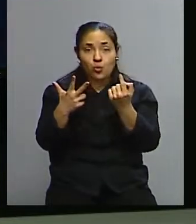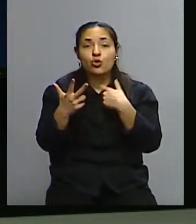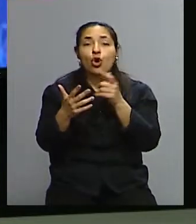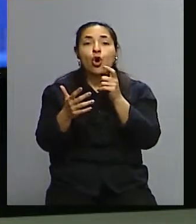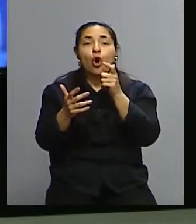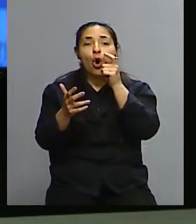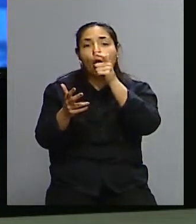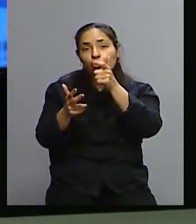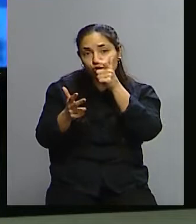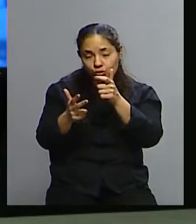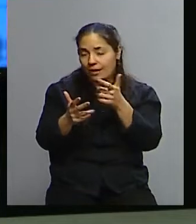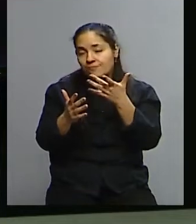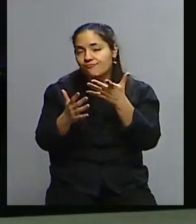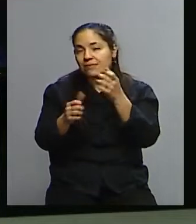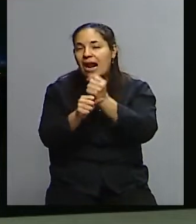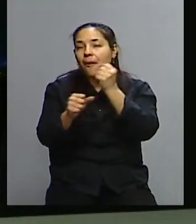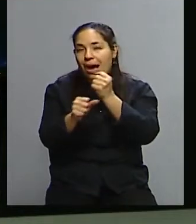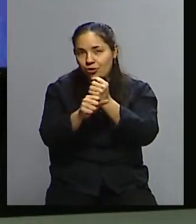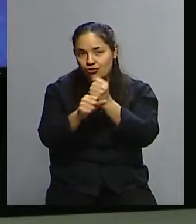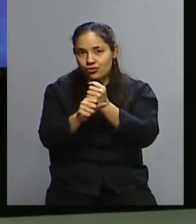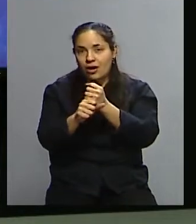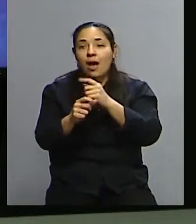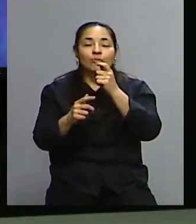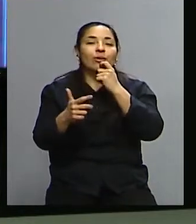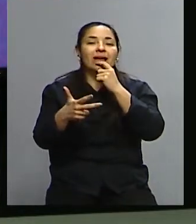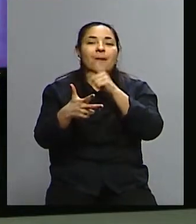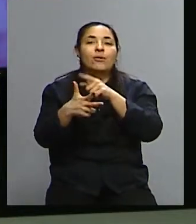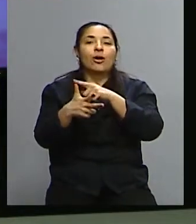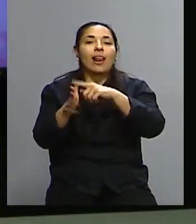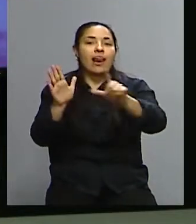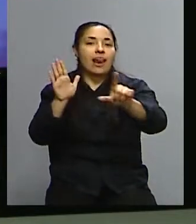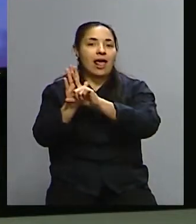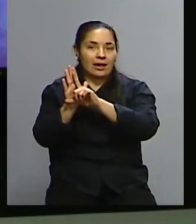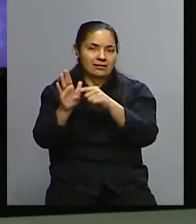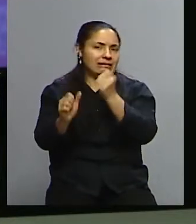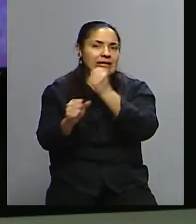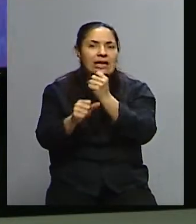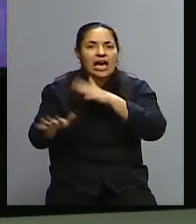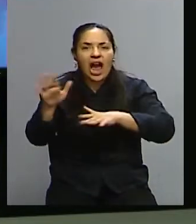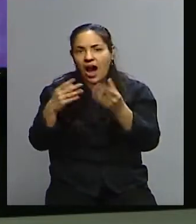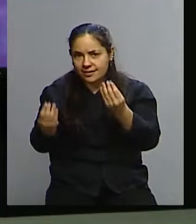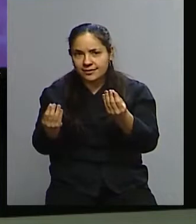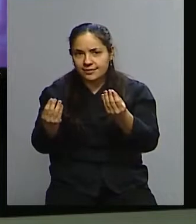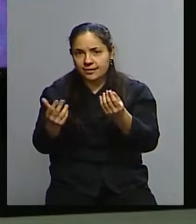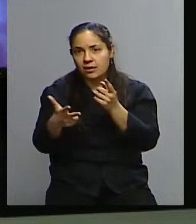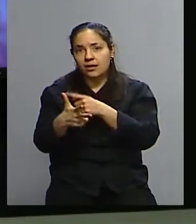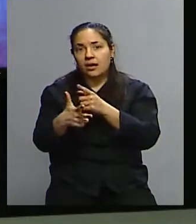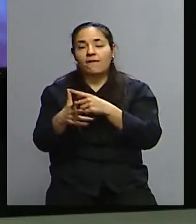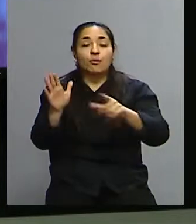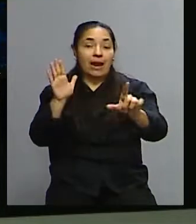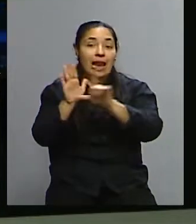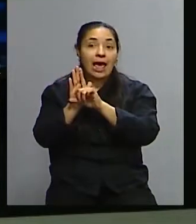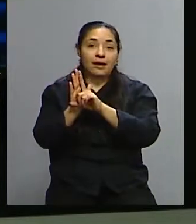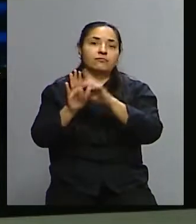uno de los poderes y otras se comparten. Por ejemplo, Poder Legislativo desarrolla la función que es privativa de él, que es legislar.